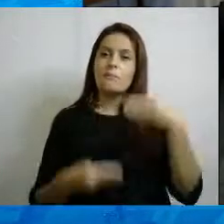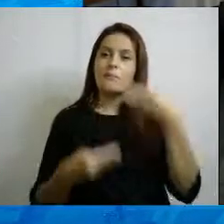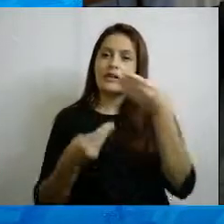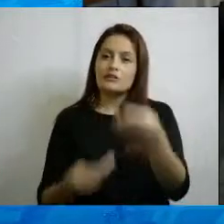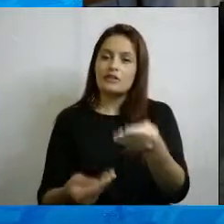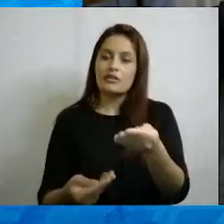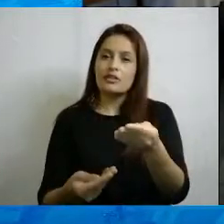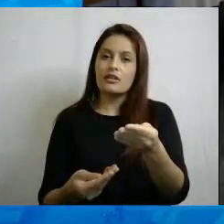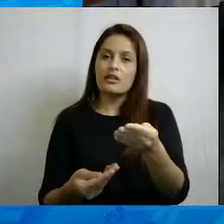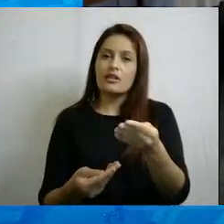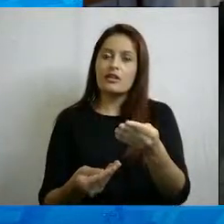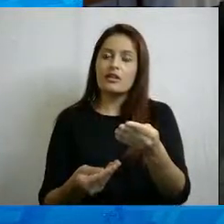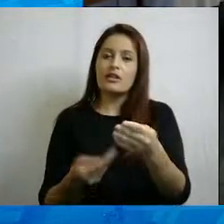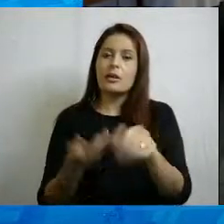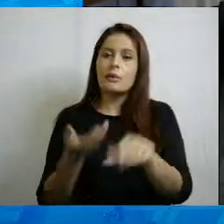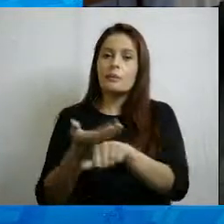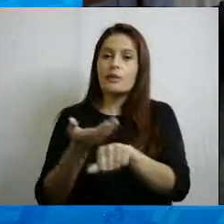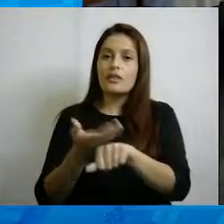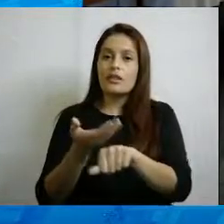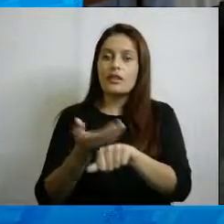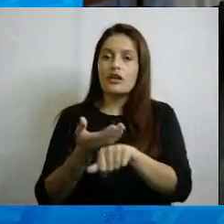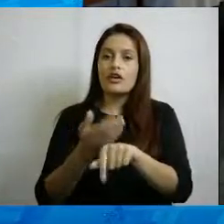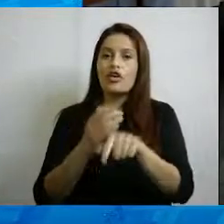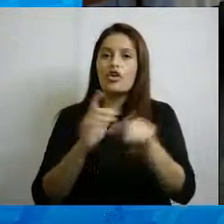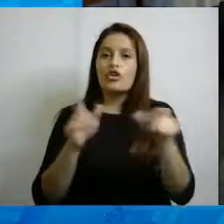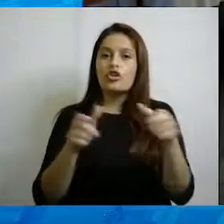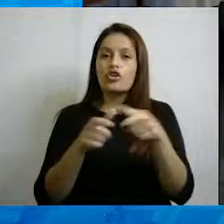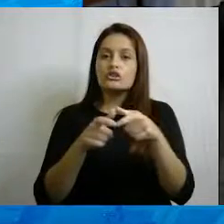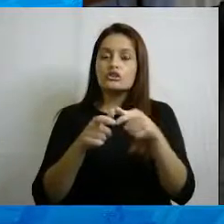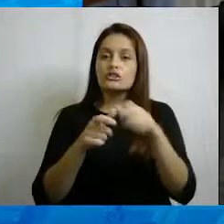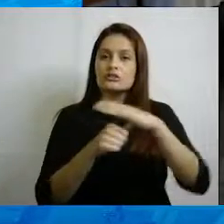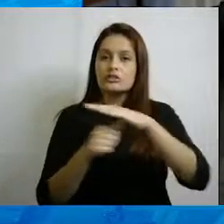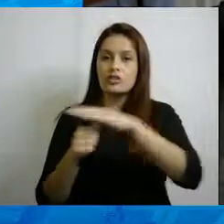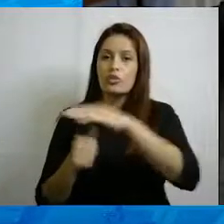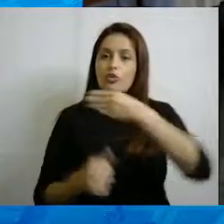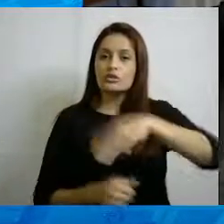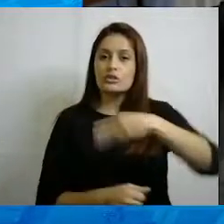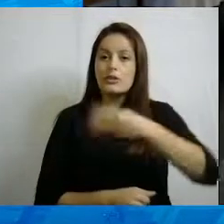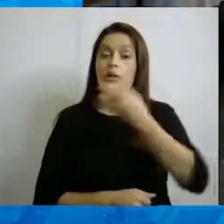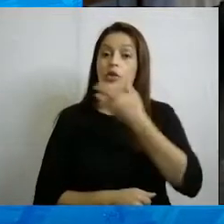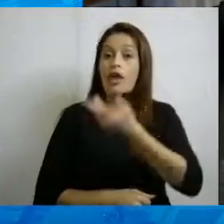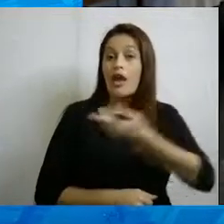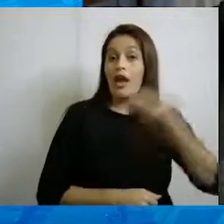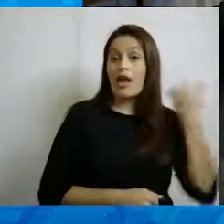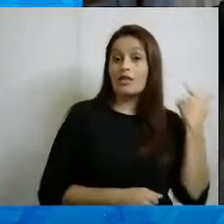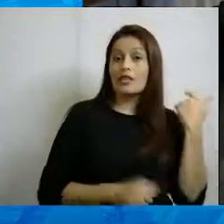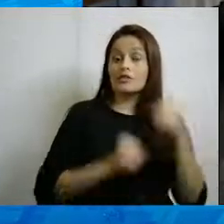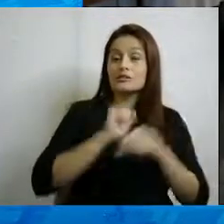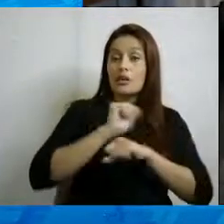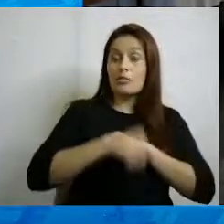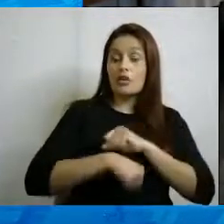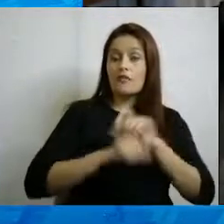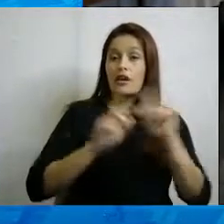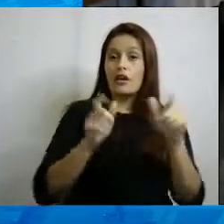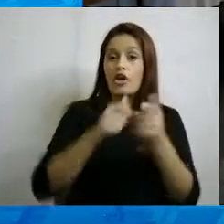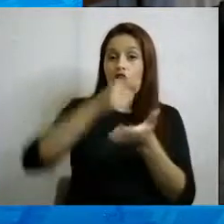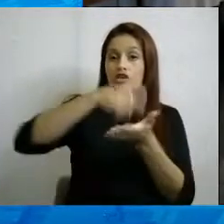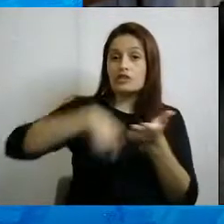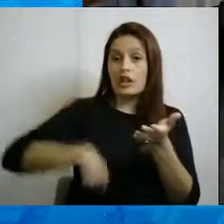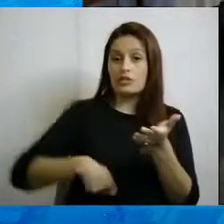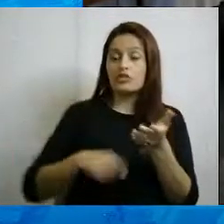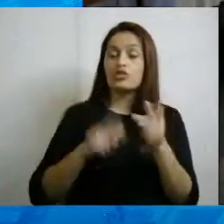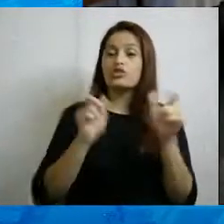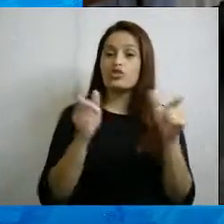esta solicitud al Consejo Municipal porque en algún momento se habría aprobado el contrato también por el